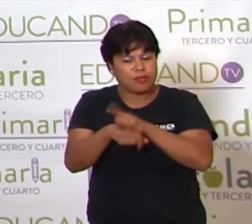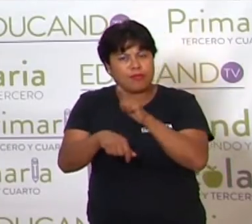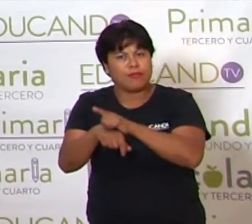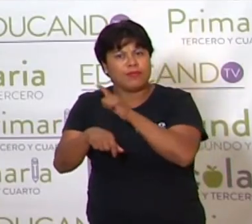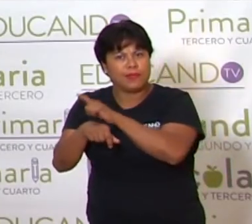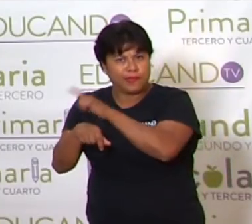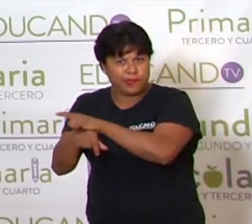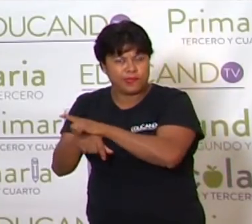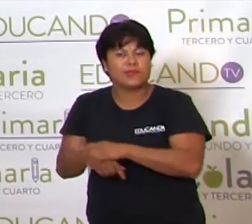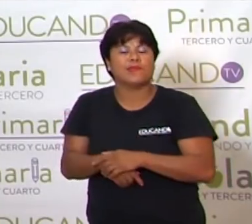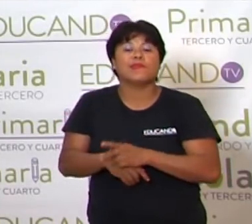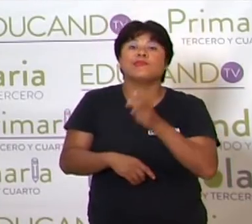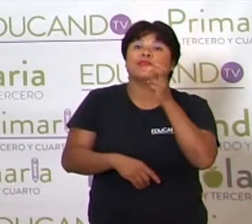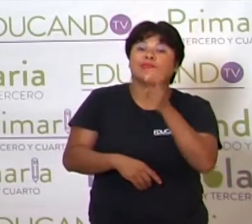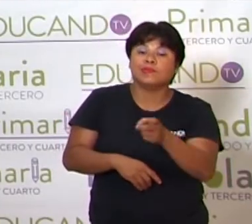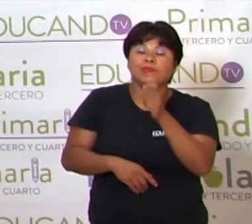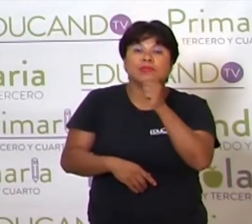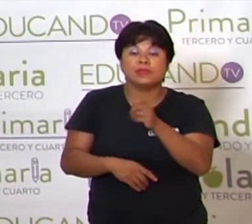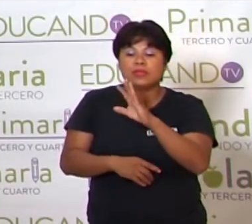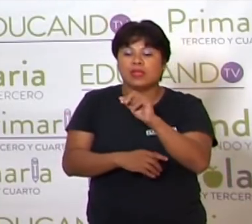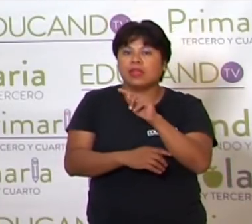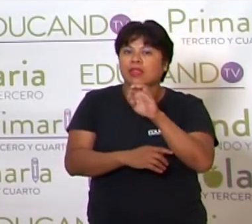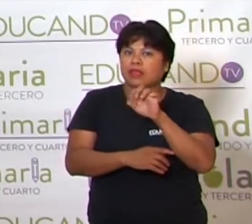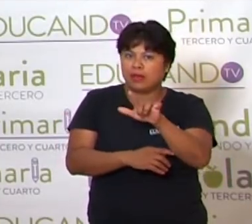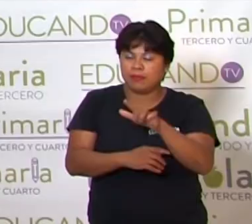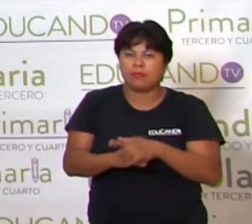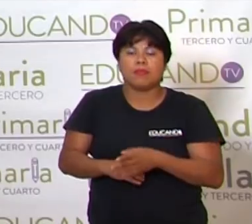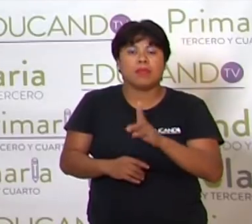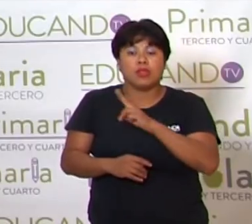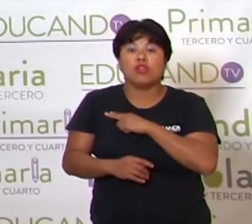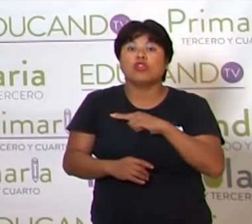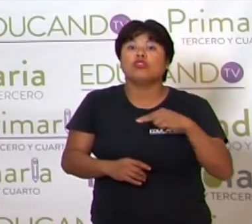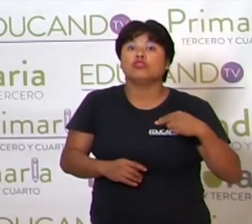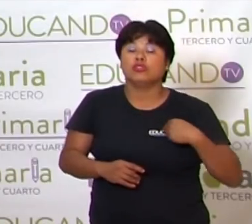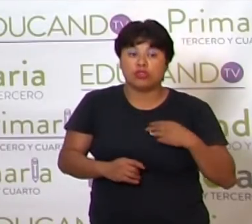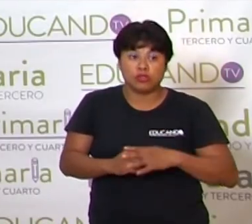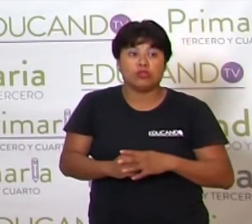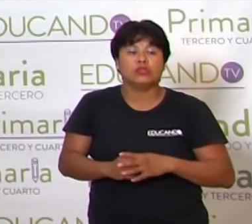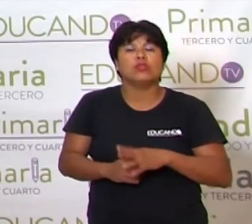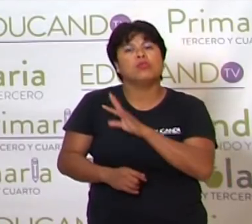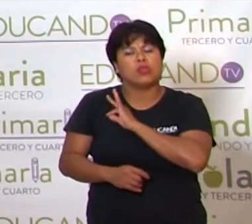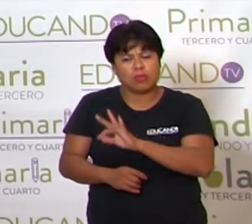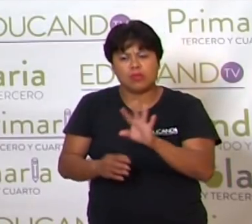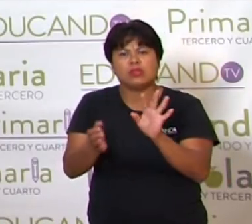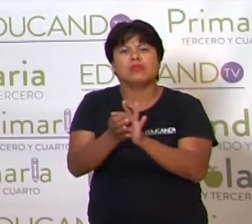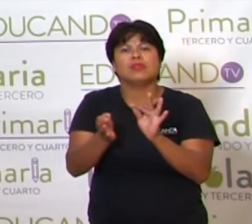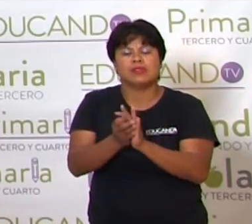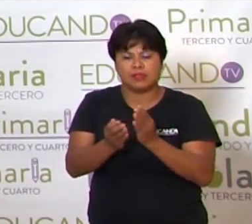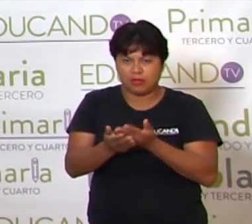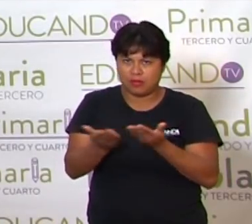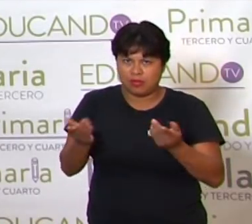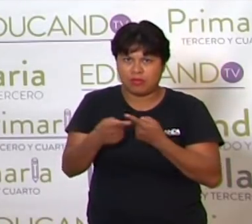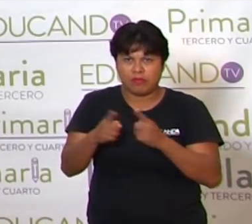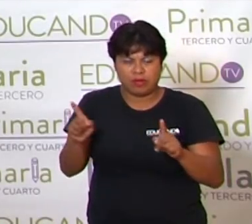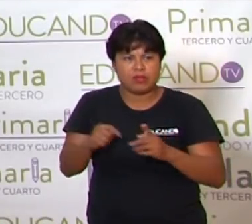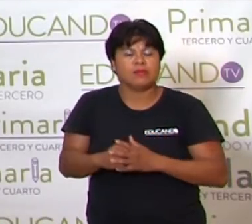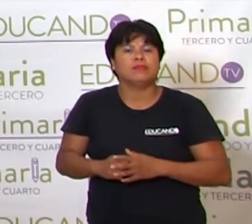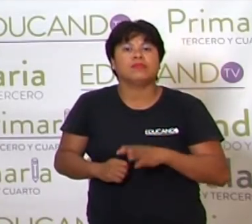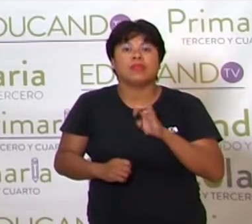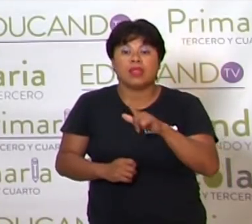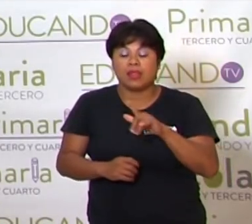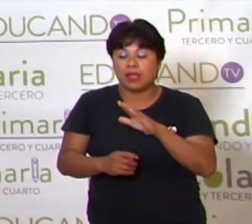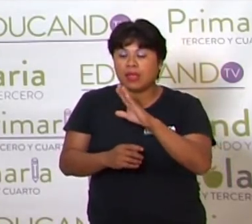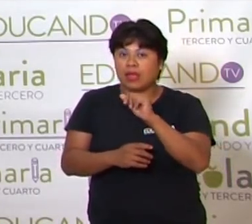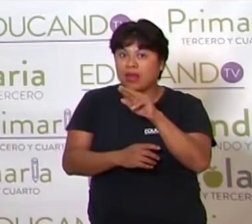días. Esto es el cartel, pero nosotros se los podemos explicar de la siguiente manera. El